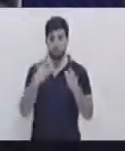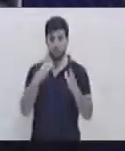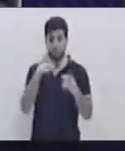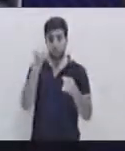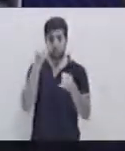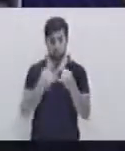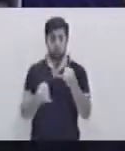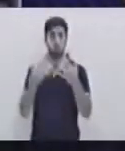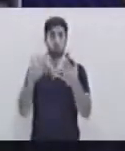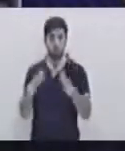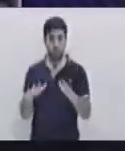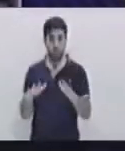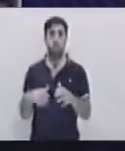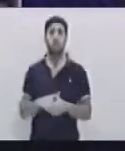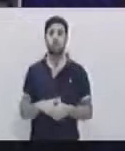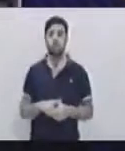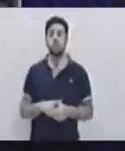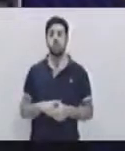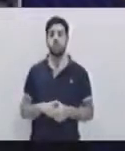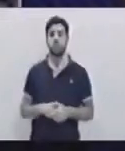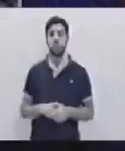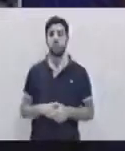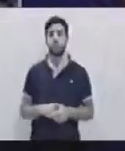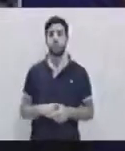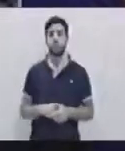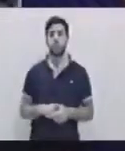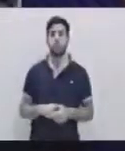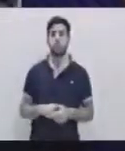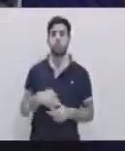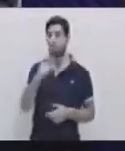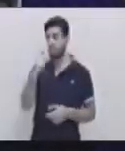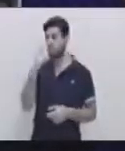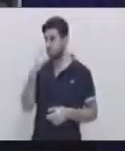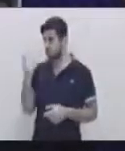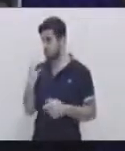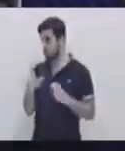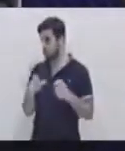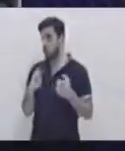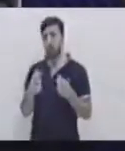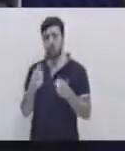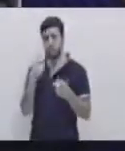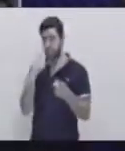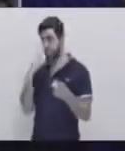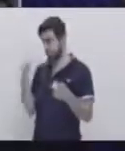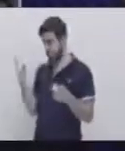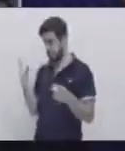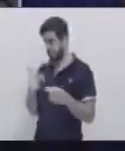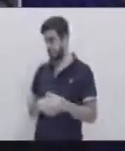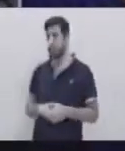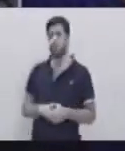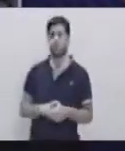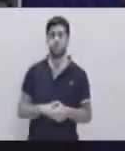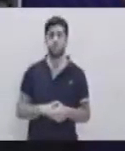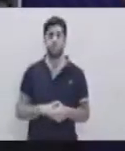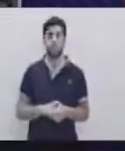Al terminar, vamos a obtener de la siguiente forma.